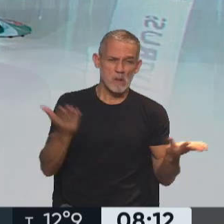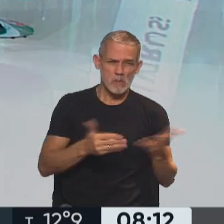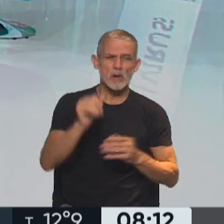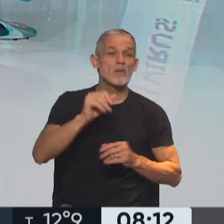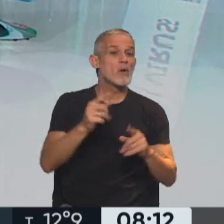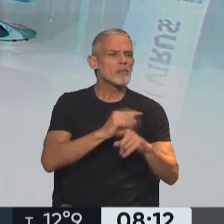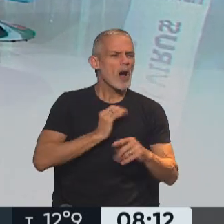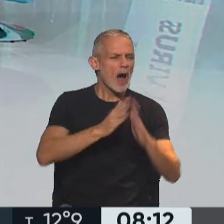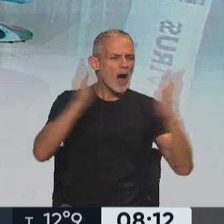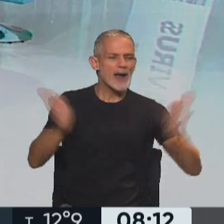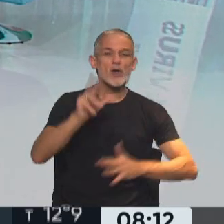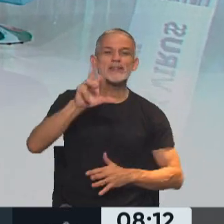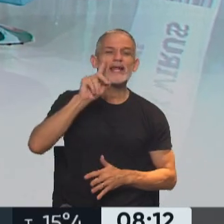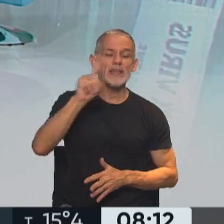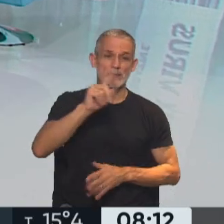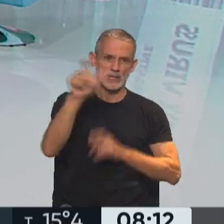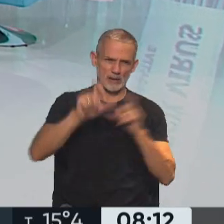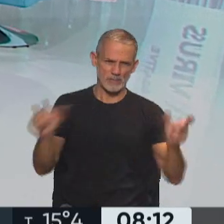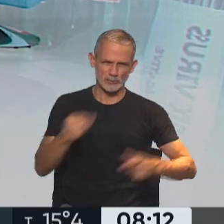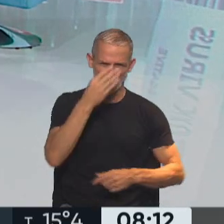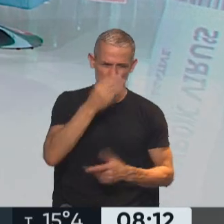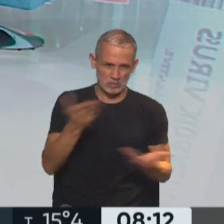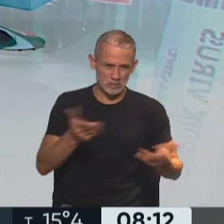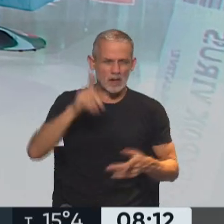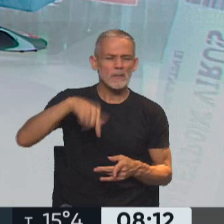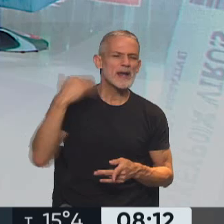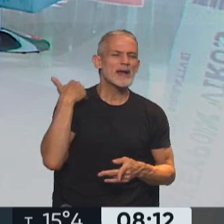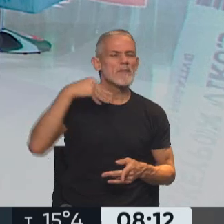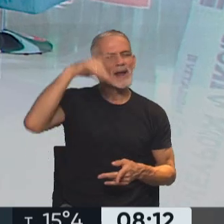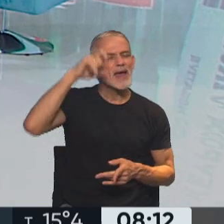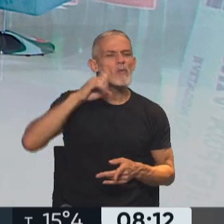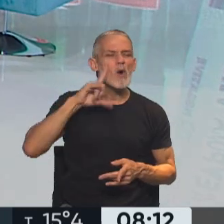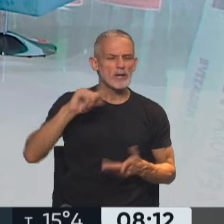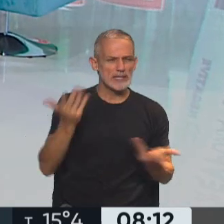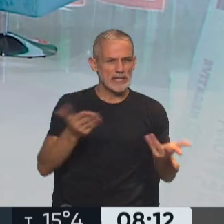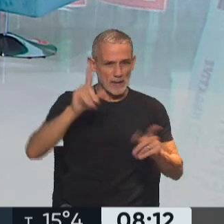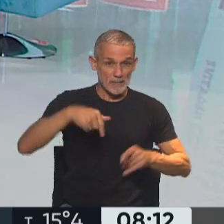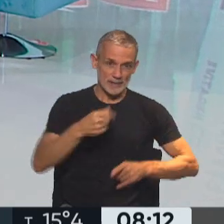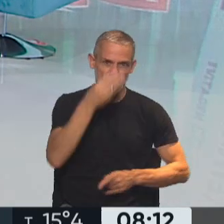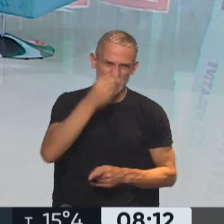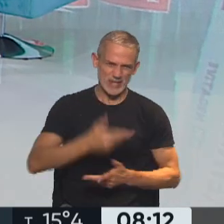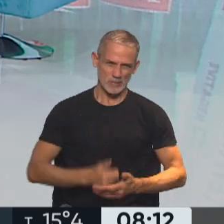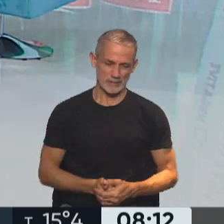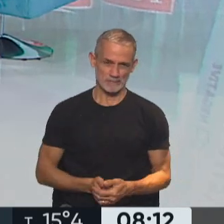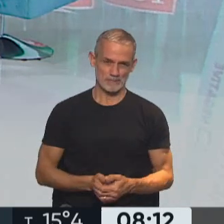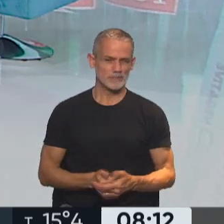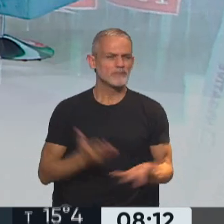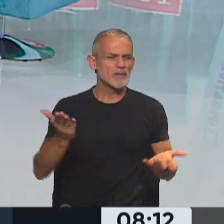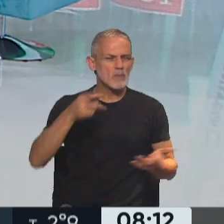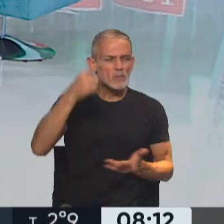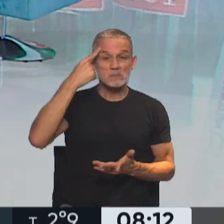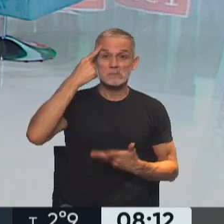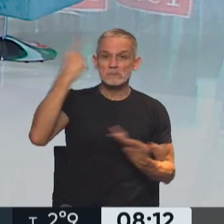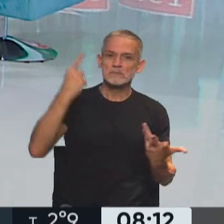30.000 vidas por año, ¿no? Las famosas muertes por neumonía eran derivadas normalmente de la gripe. ¿Qué mirada tenés